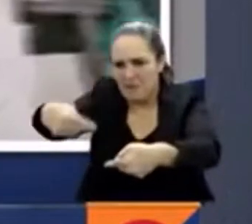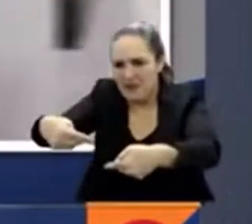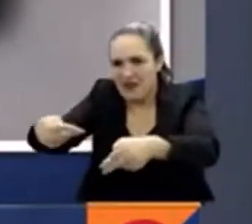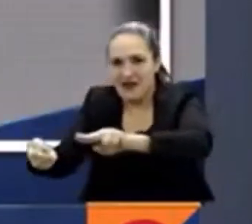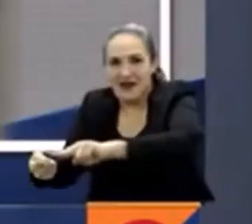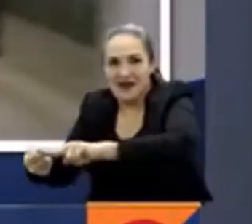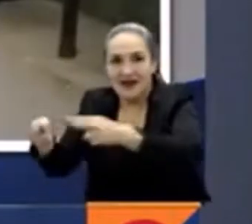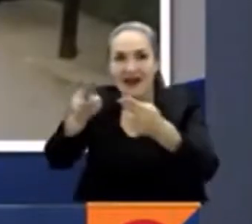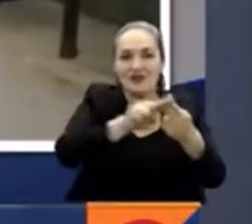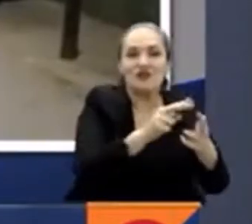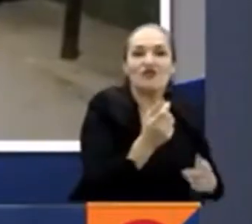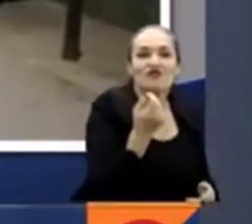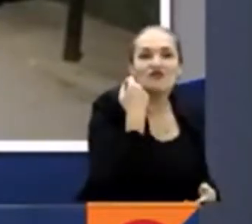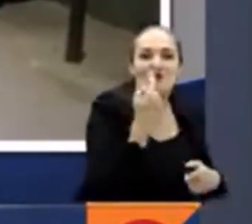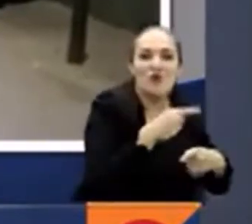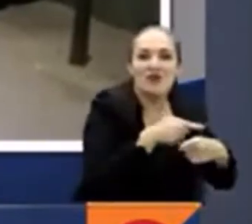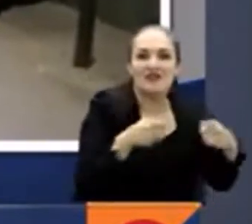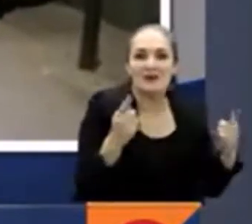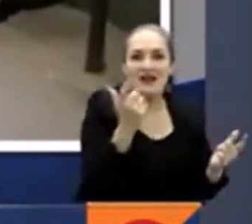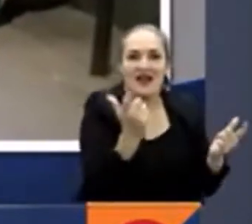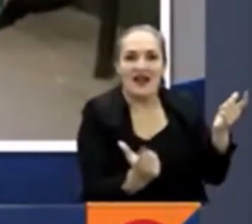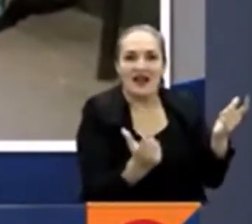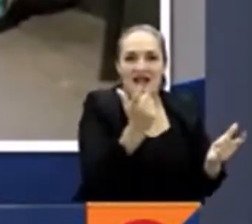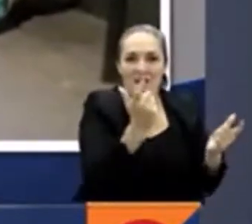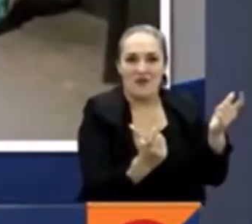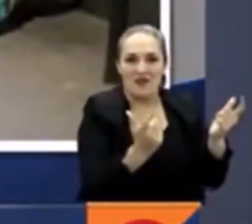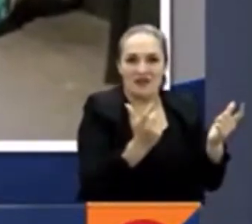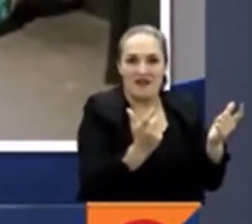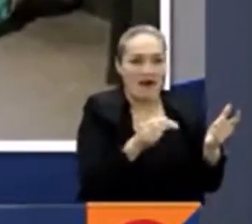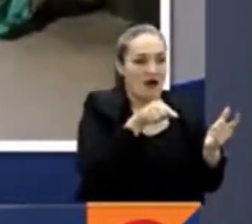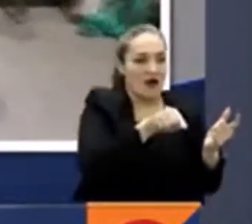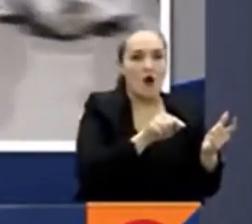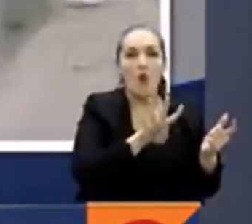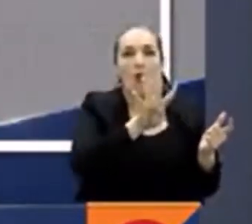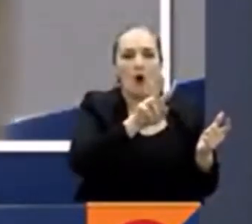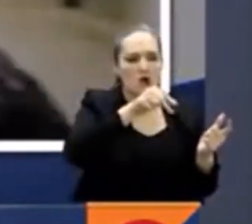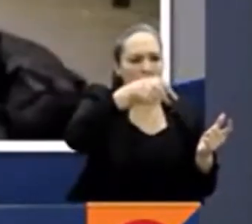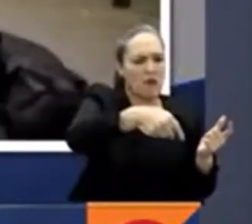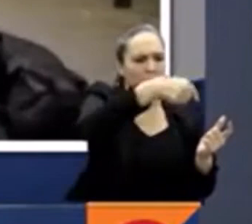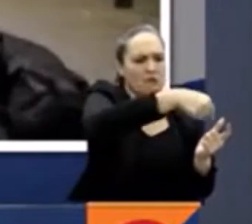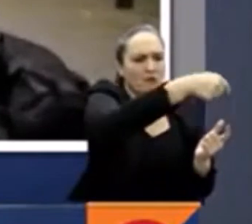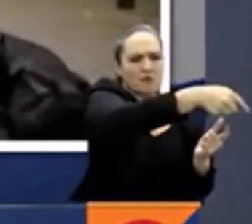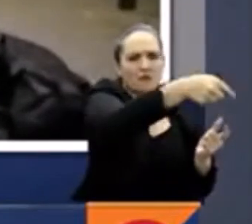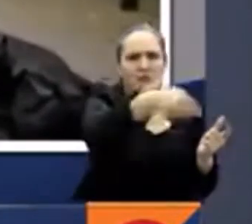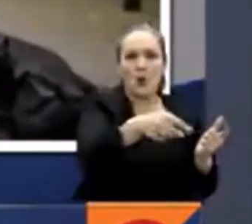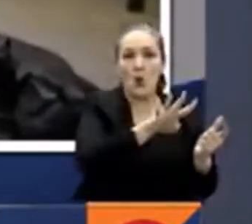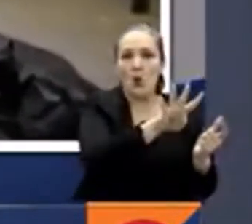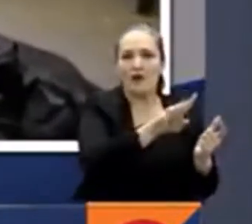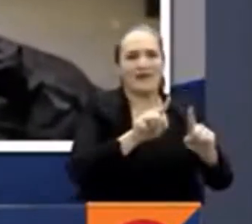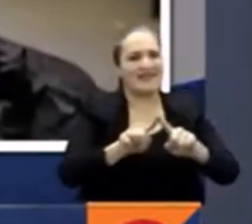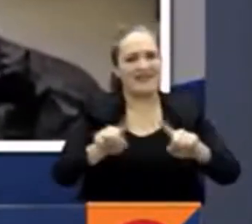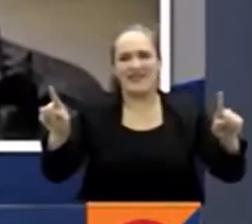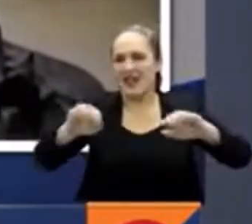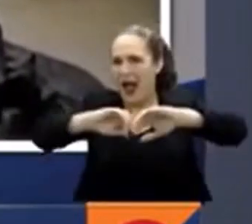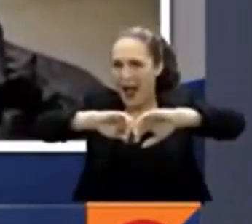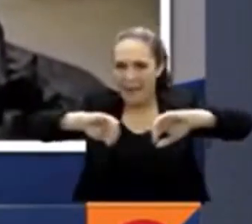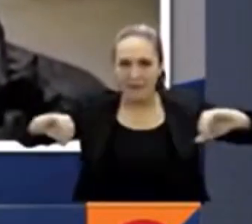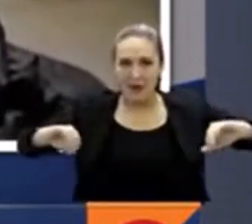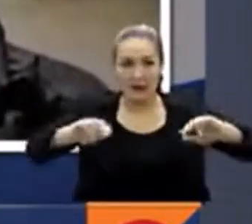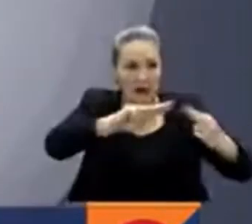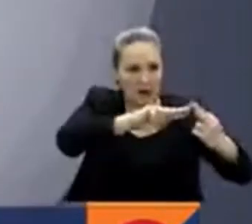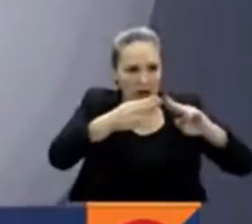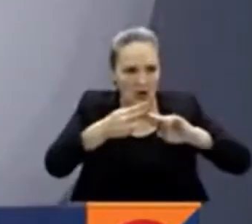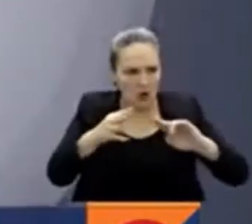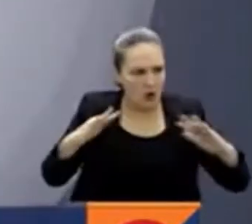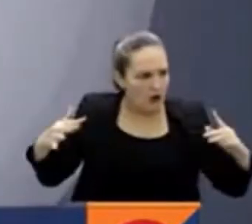hace ya casi 8 días, en donde 4 cuerpos, 3 hombres y una mujer, fueron encontrados sin vida al interior de una camioneta de alta gama. En el